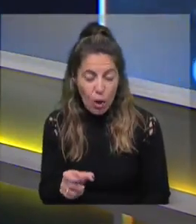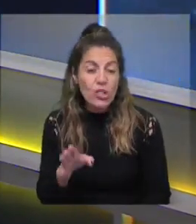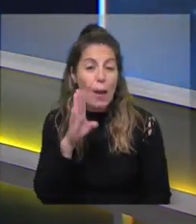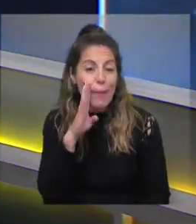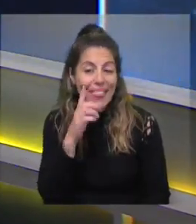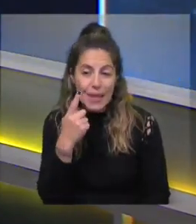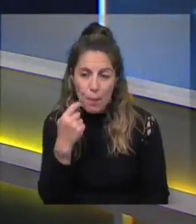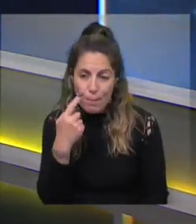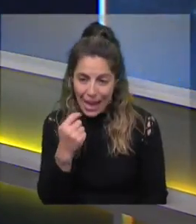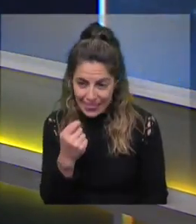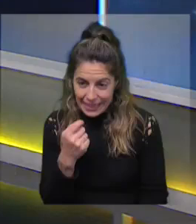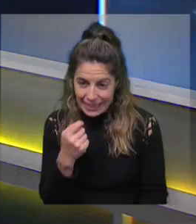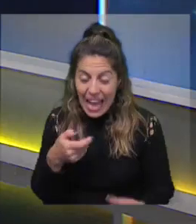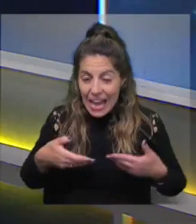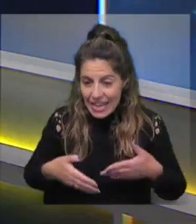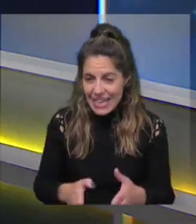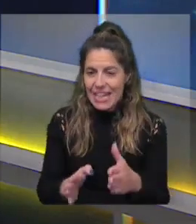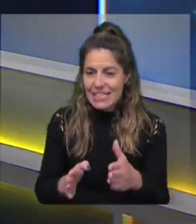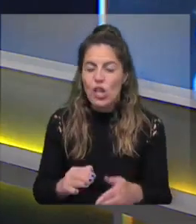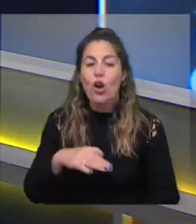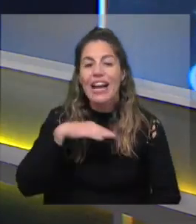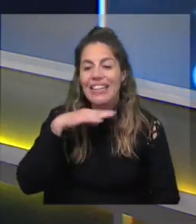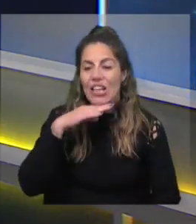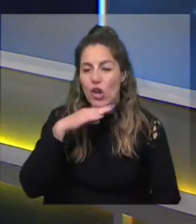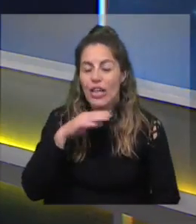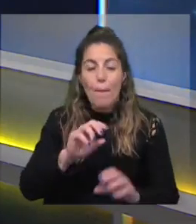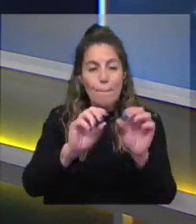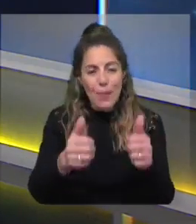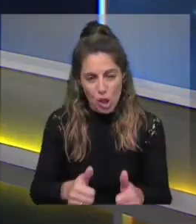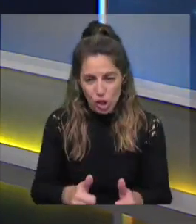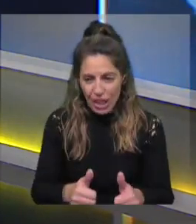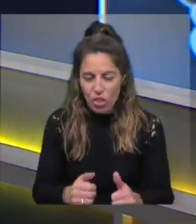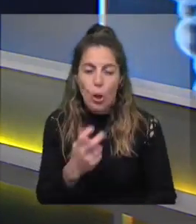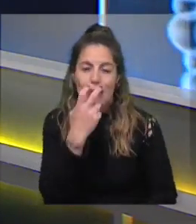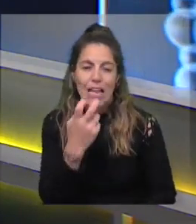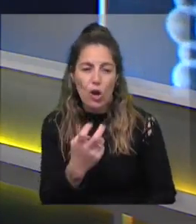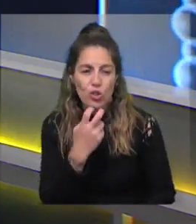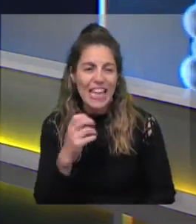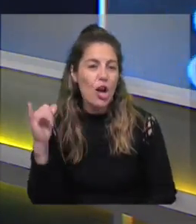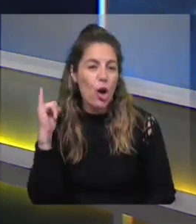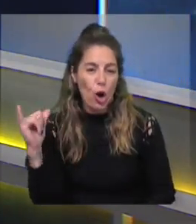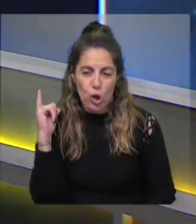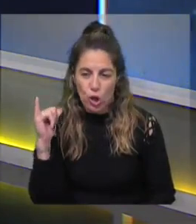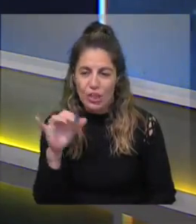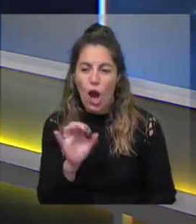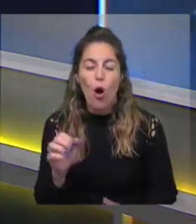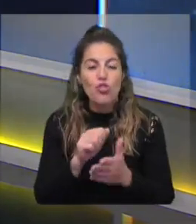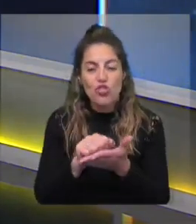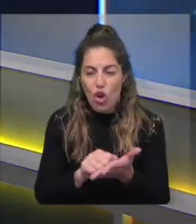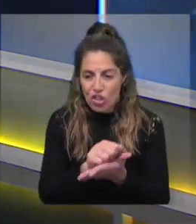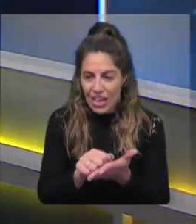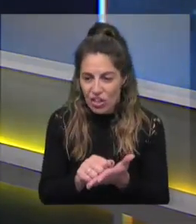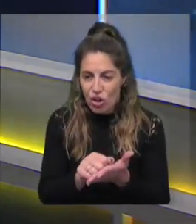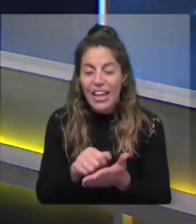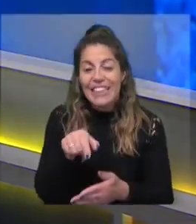y padre hayan nacido en Canelones, Maldonado, San José, Colonia o Soriano y que